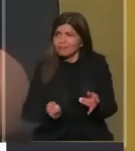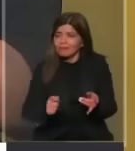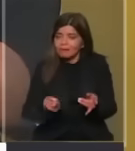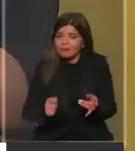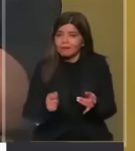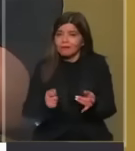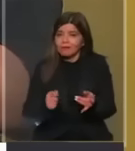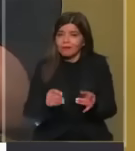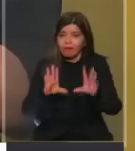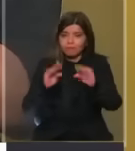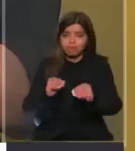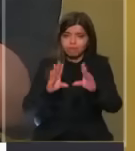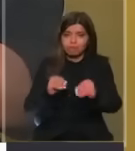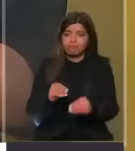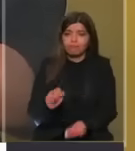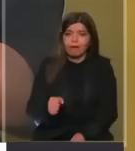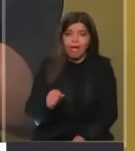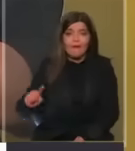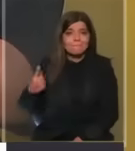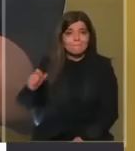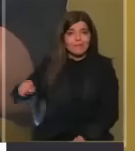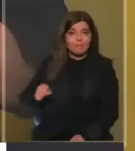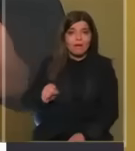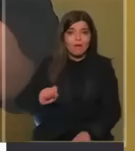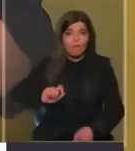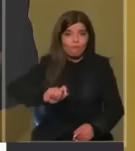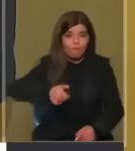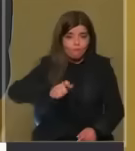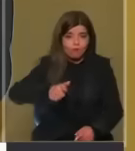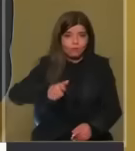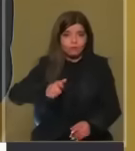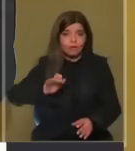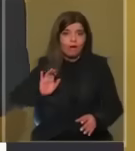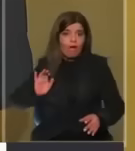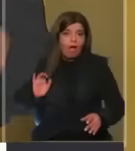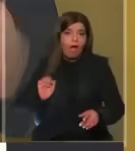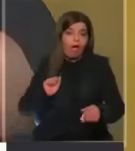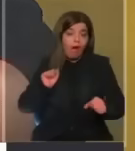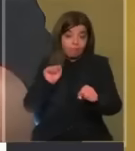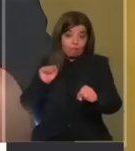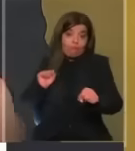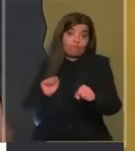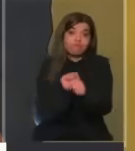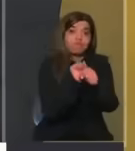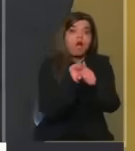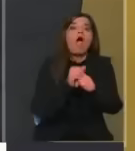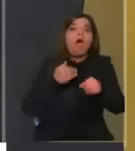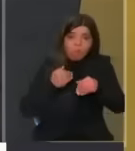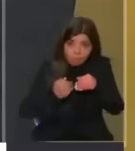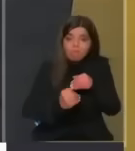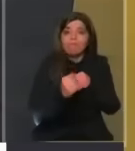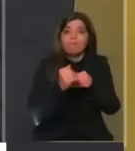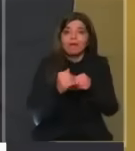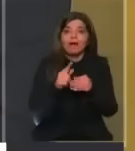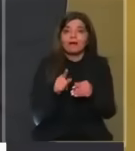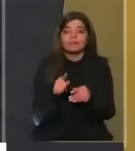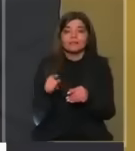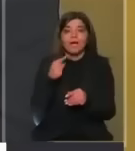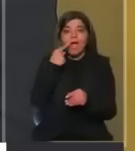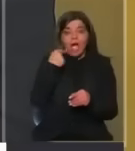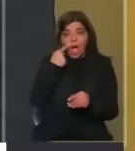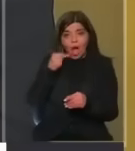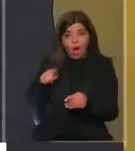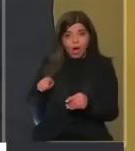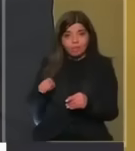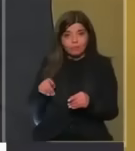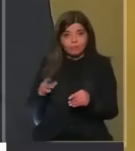estaba apagado en primera velocidad, pero con el contacto dado. Entonces cuando nos empuja, el auto pum pum parte. Y Tony presiona. Y Tony, como tenía el